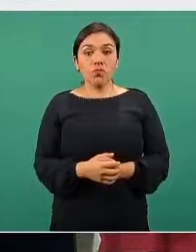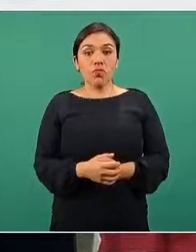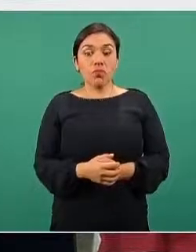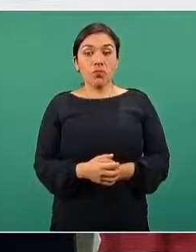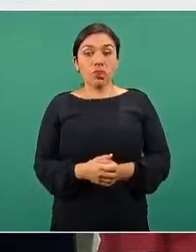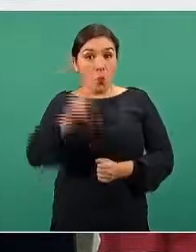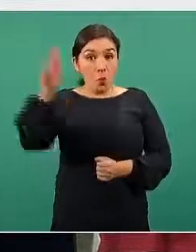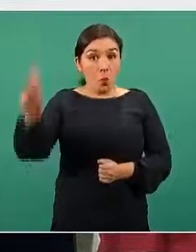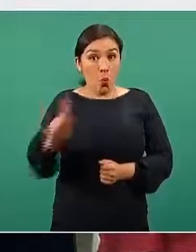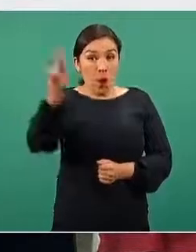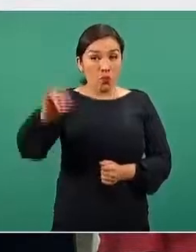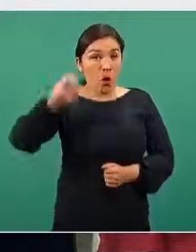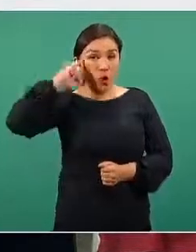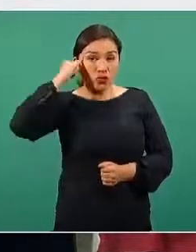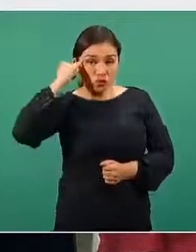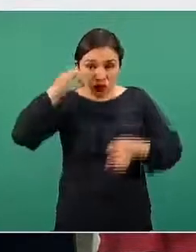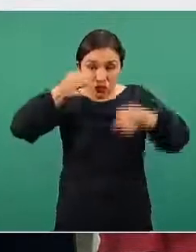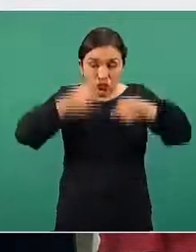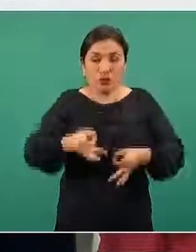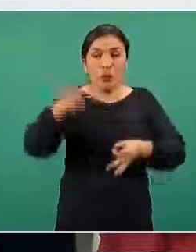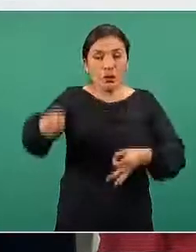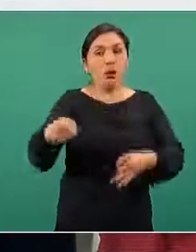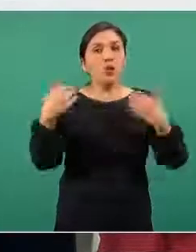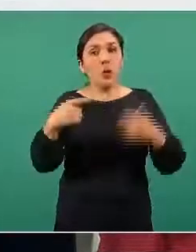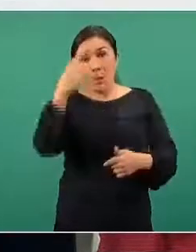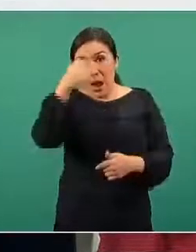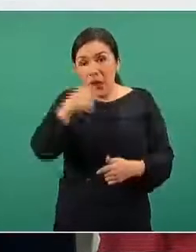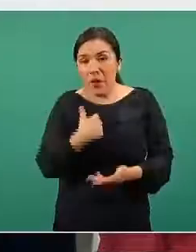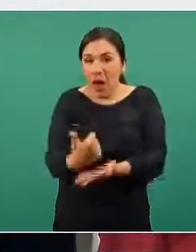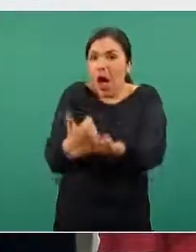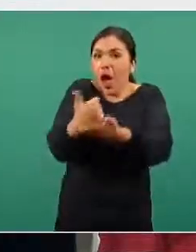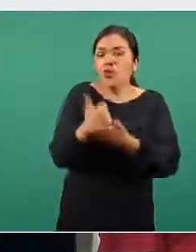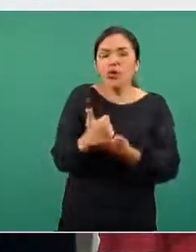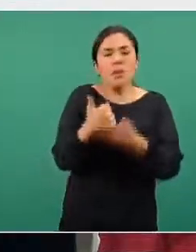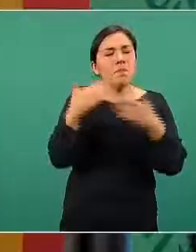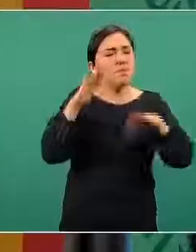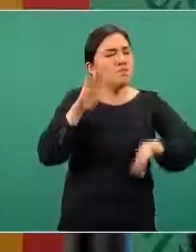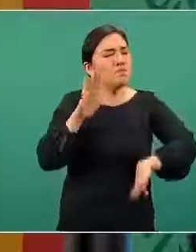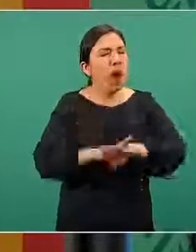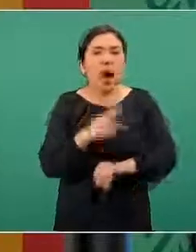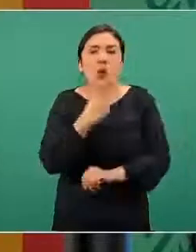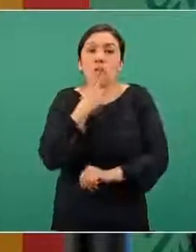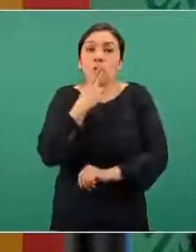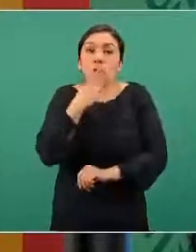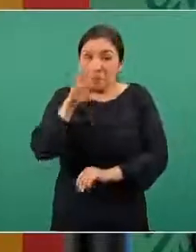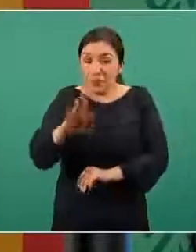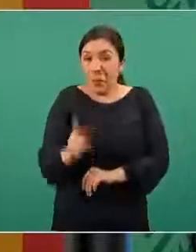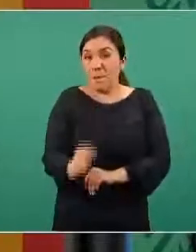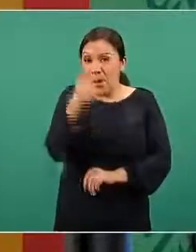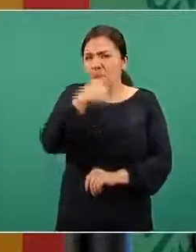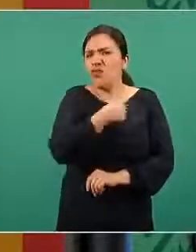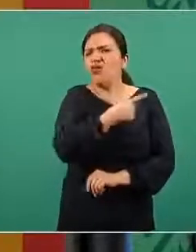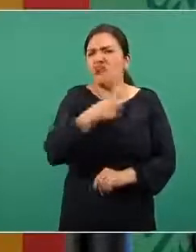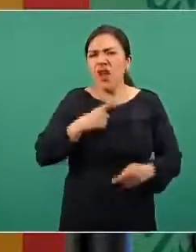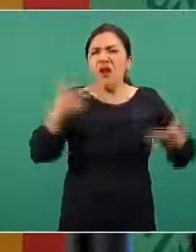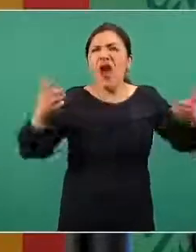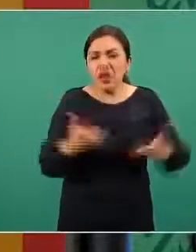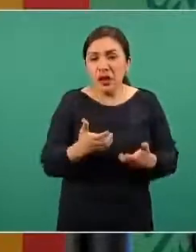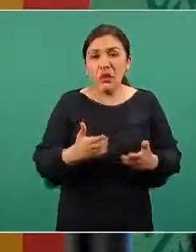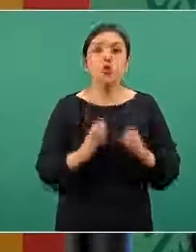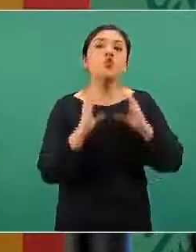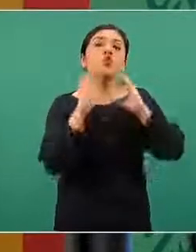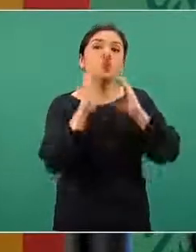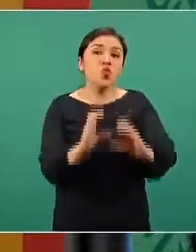Los pueblos originarios fueron un privilegio para nosotros. Lo primero que tenemos que hacer,